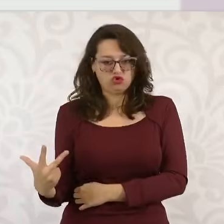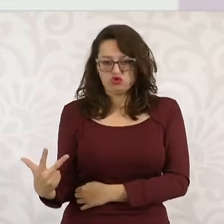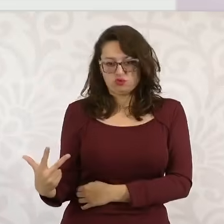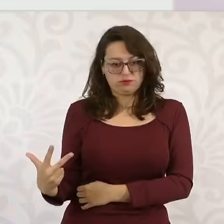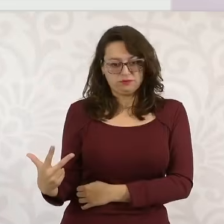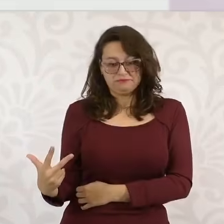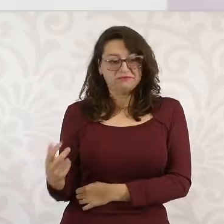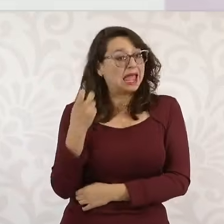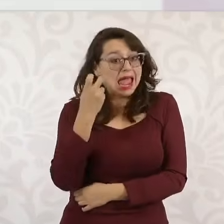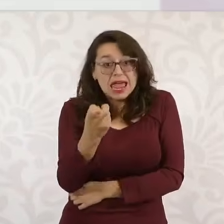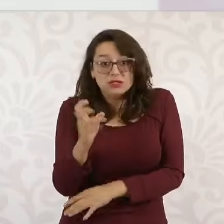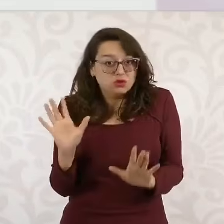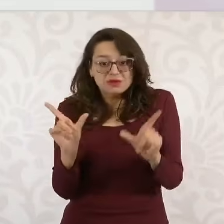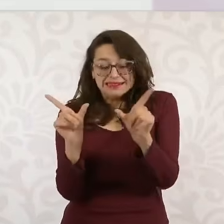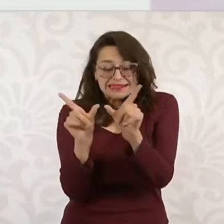Esa es la diferencia.